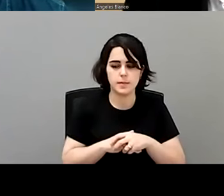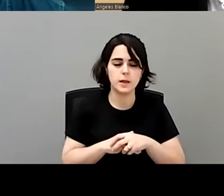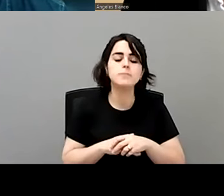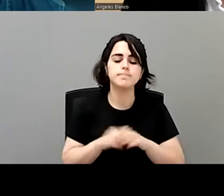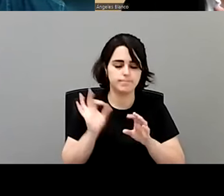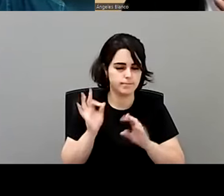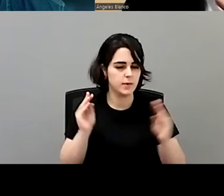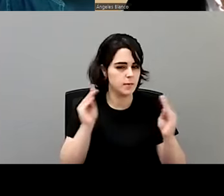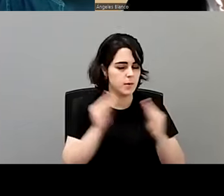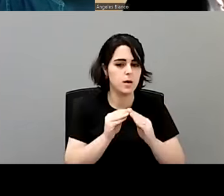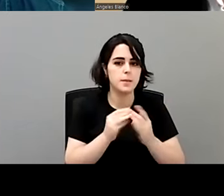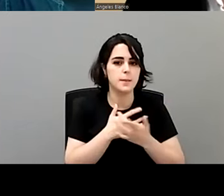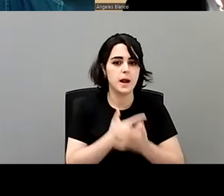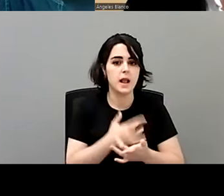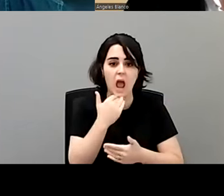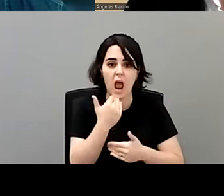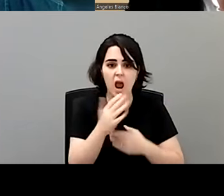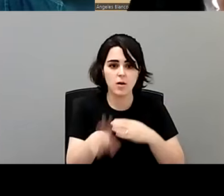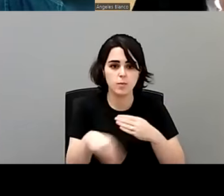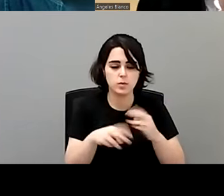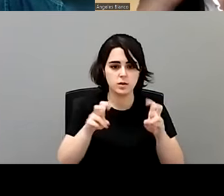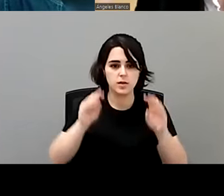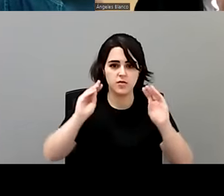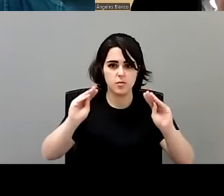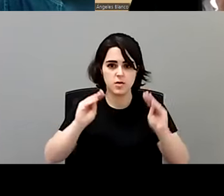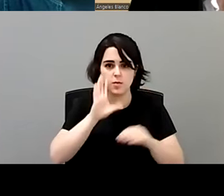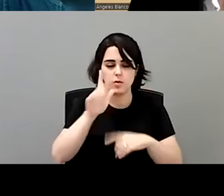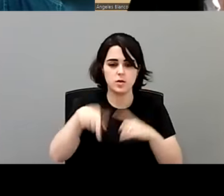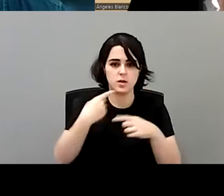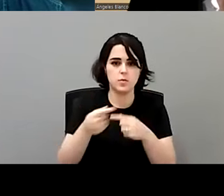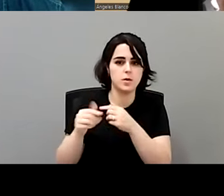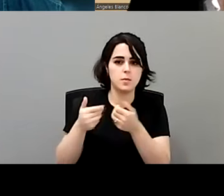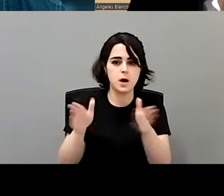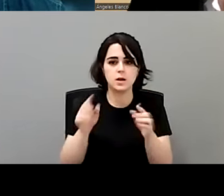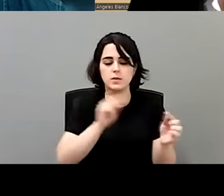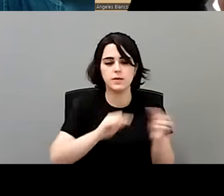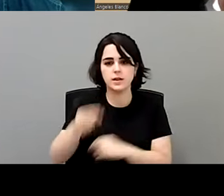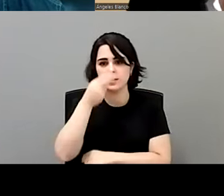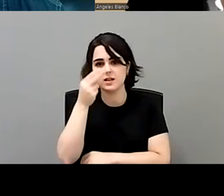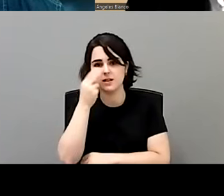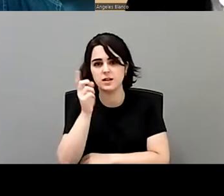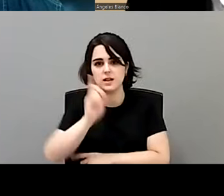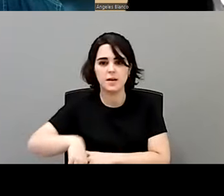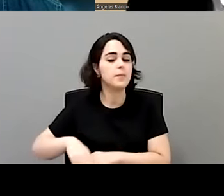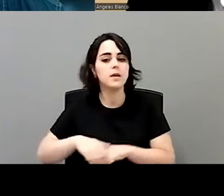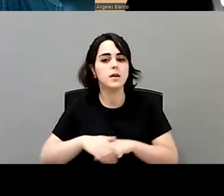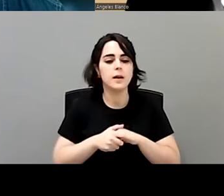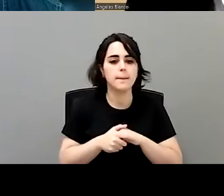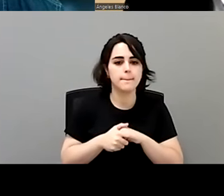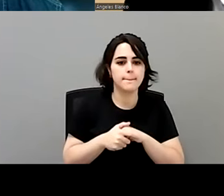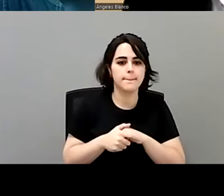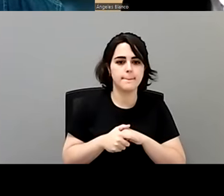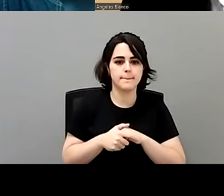Totalmente. Bueno, María, algo que aportar sobre el tema de la formación, porque luego se ha abierto otro debate muy interesante también que claro, quiero